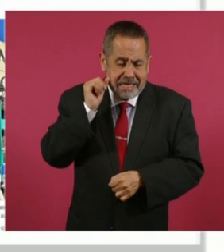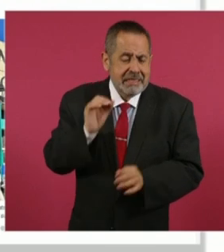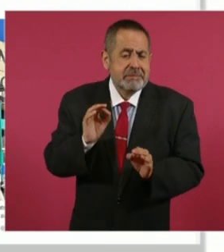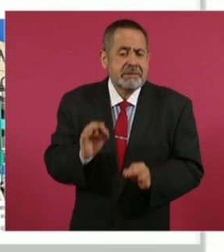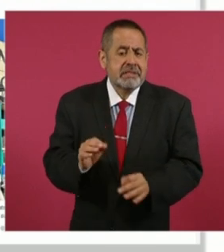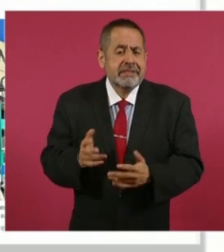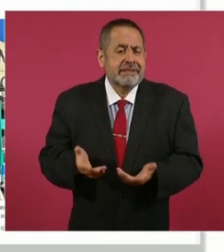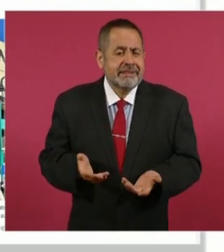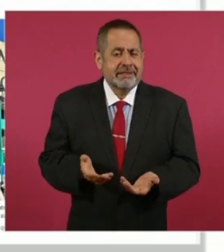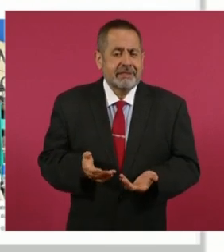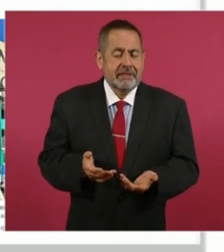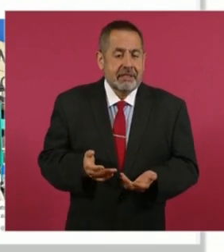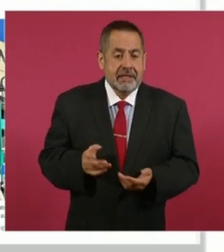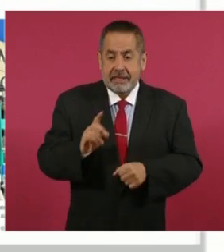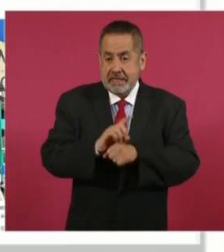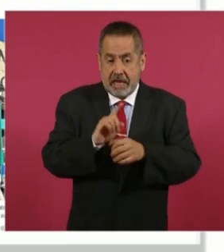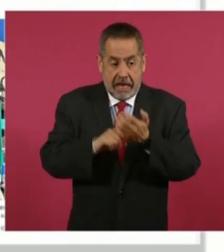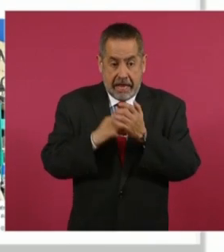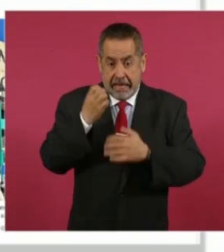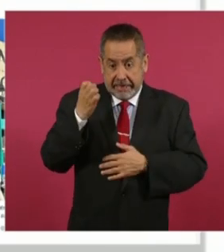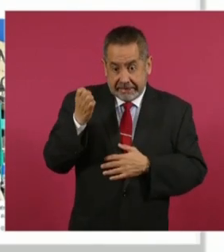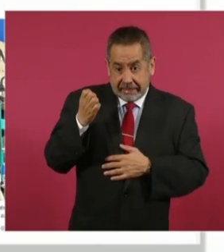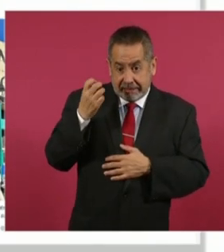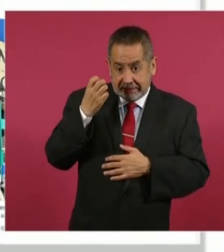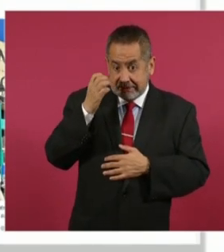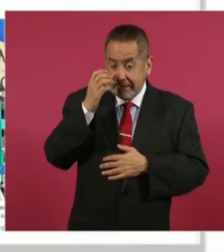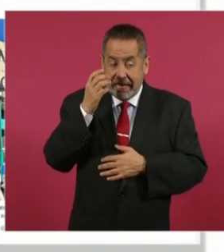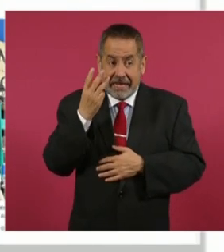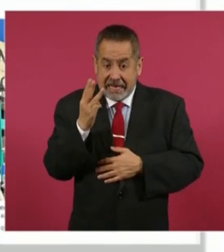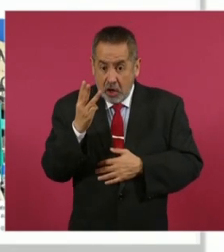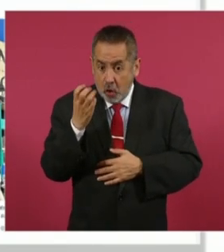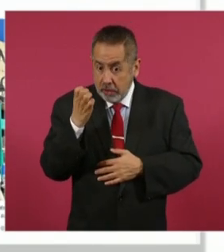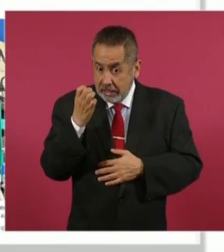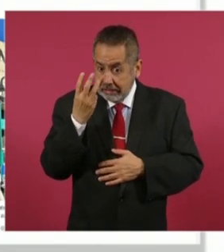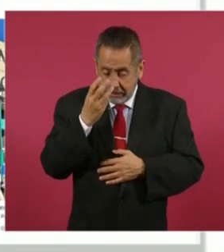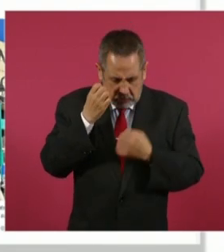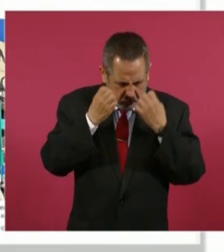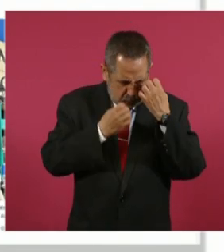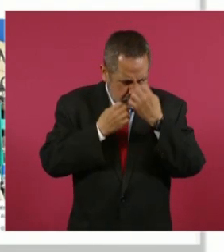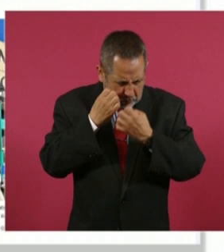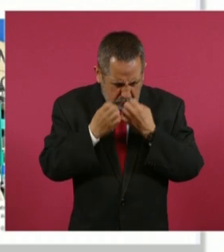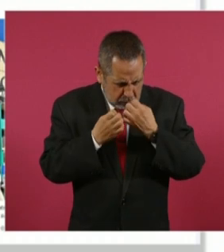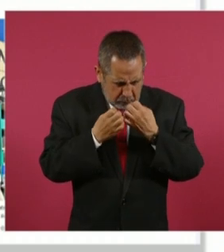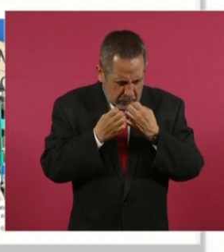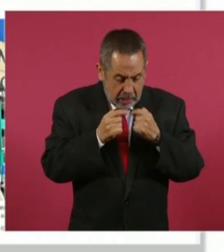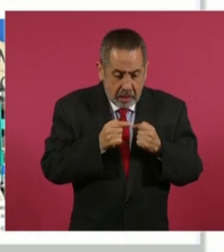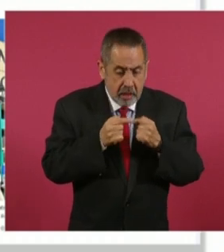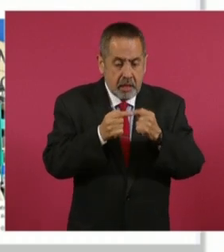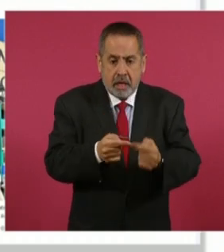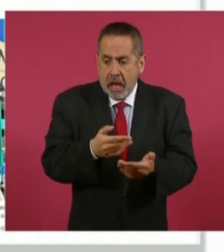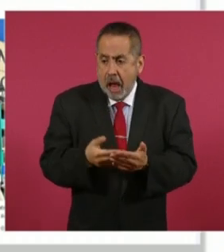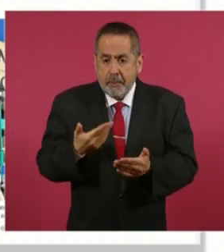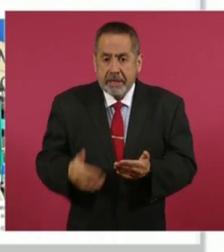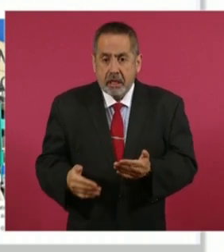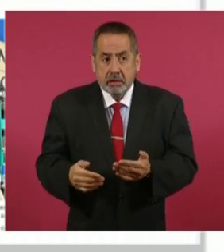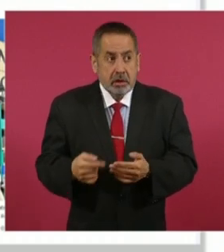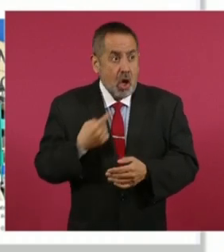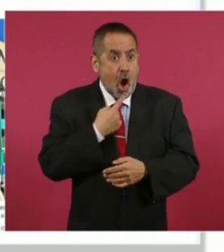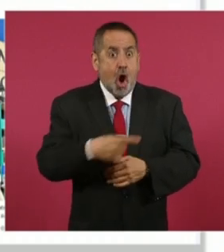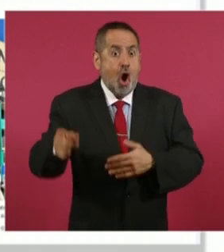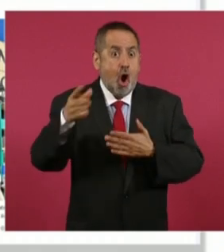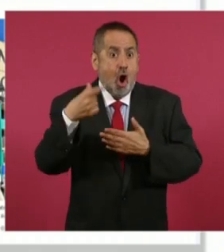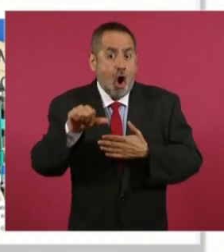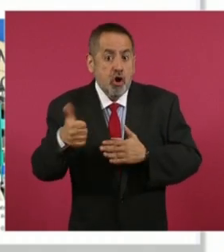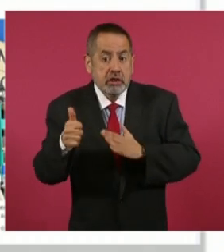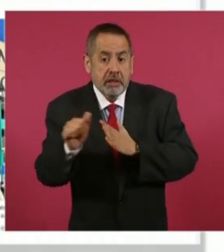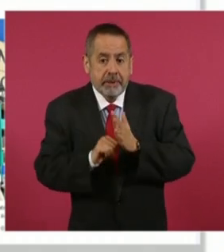Tras su valoración el 3 de enero, eso no para nada, son 11 meses. Pero esa